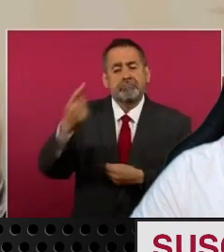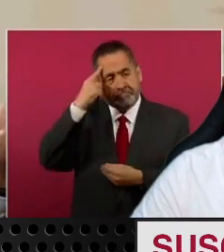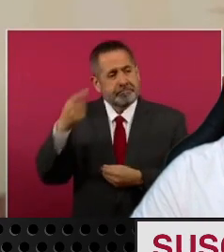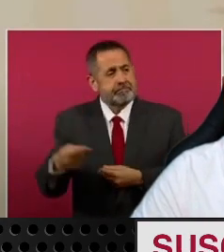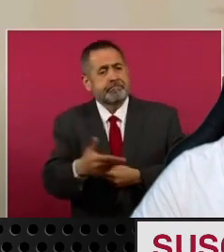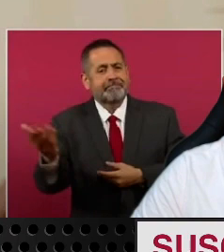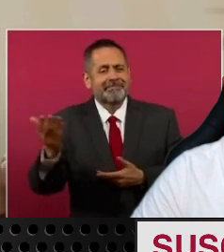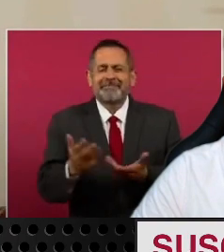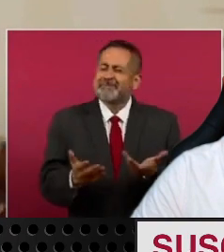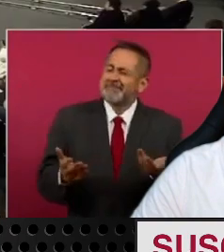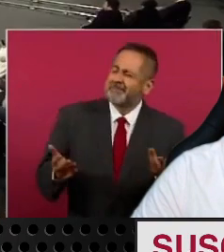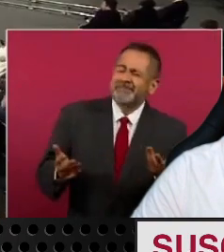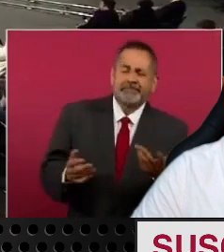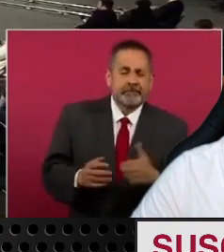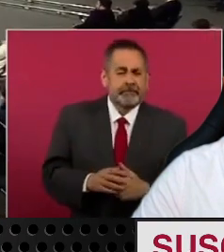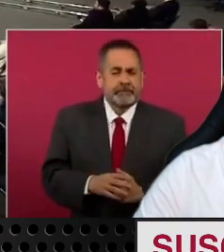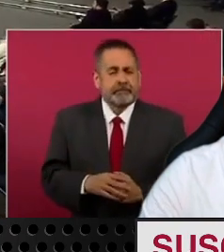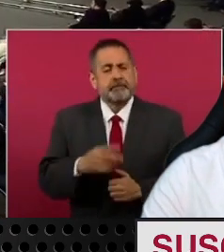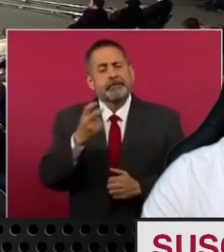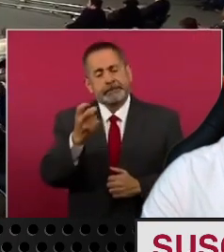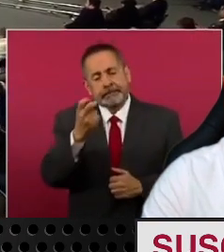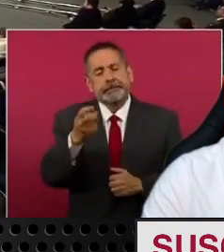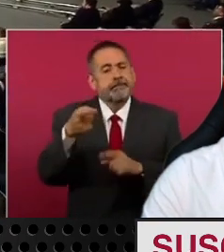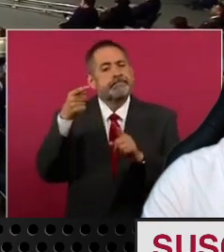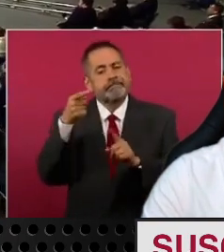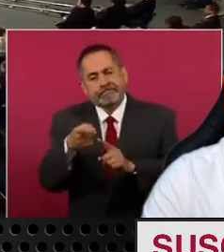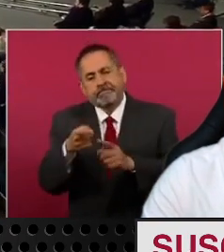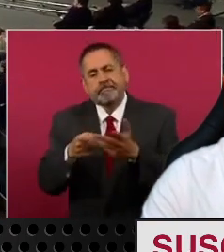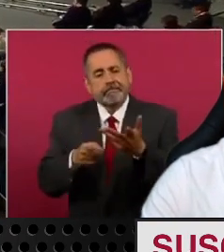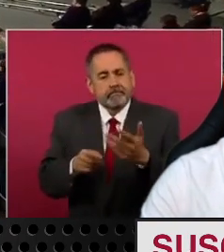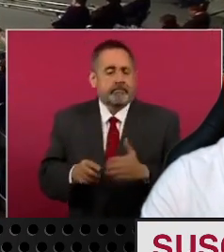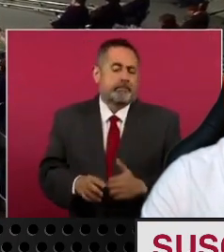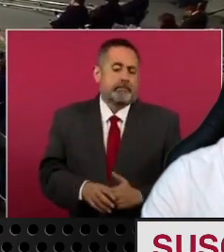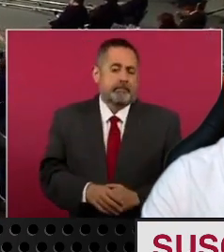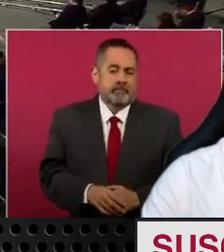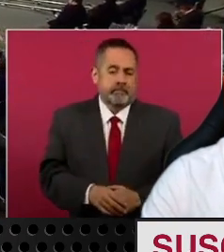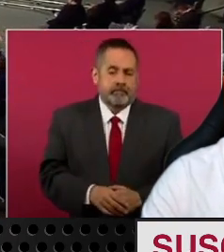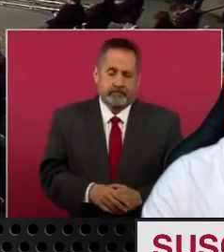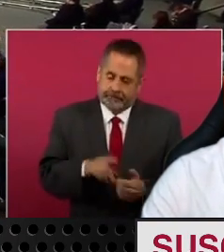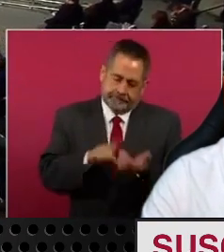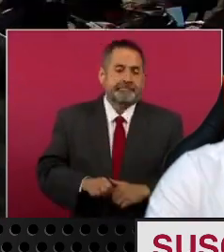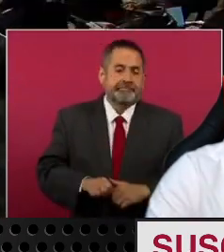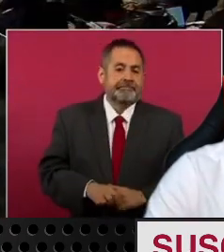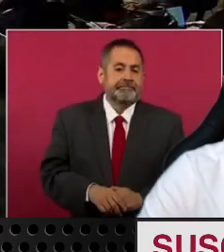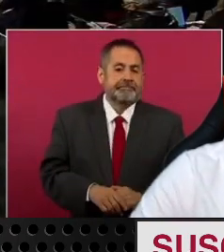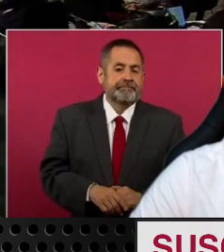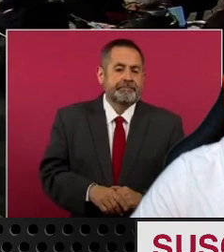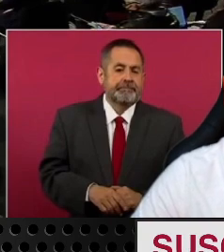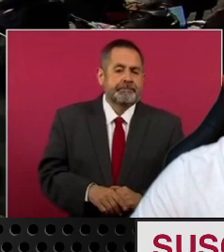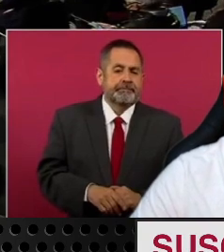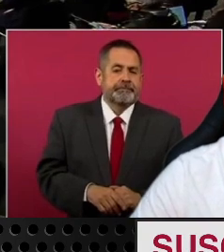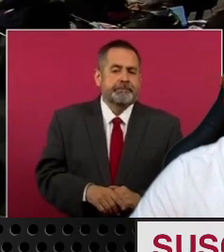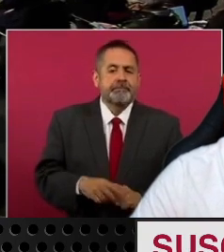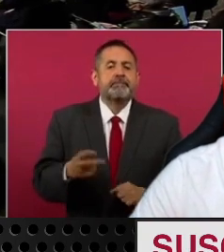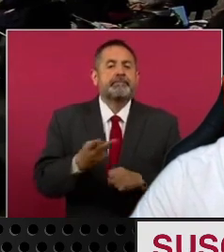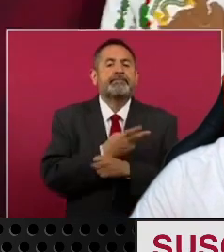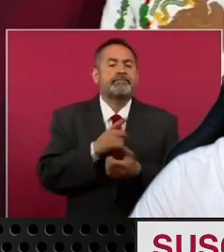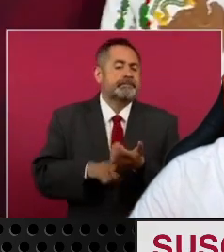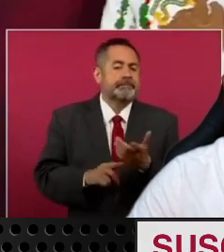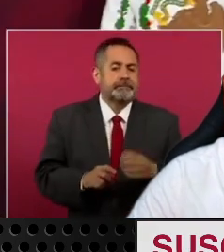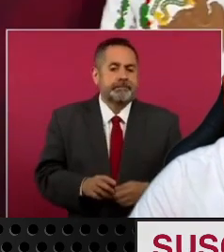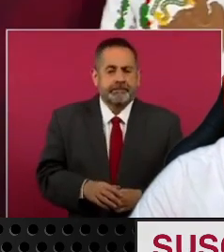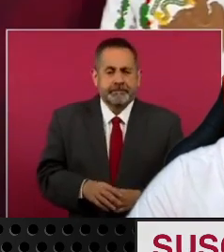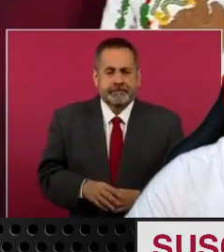Entonces ese es el asunto de fondo Qué sucede